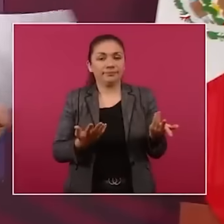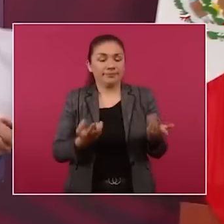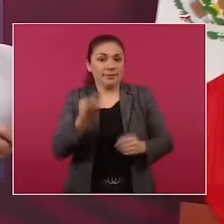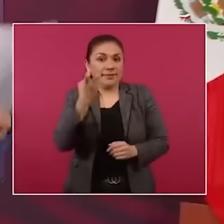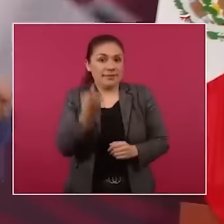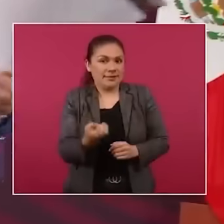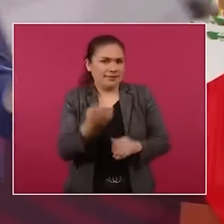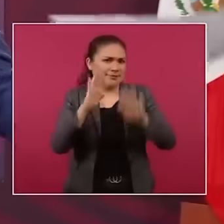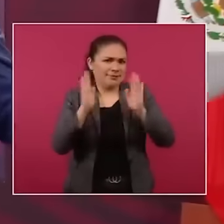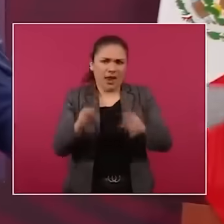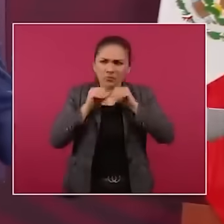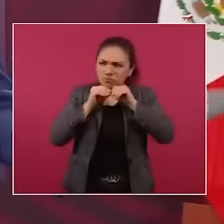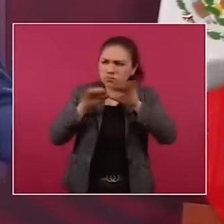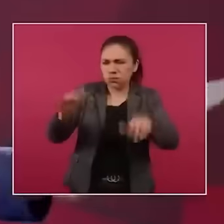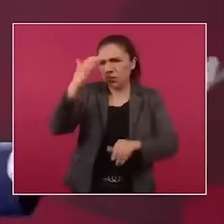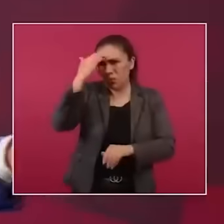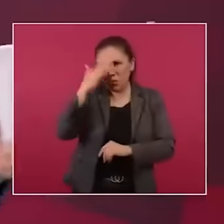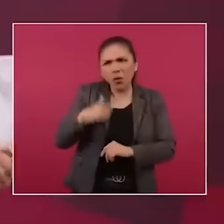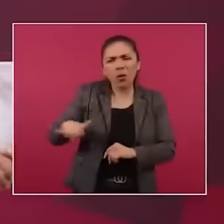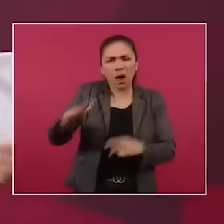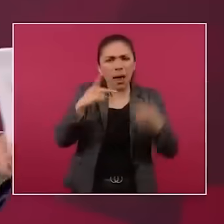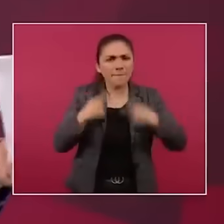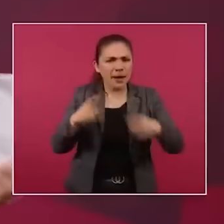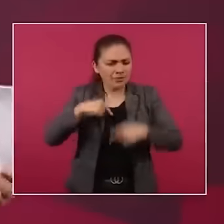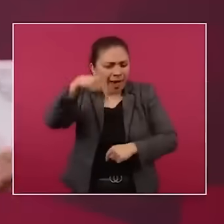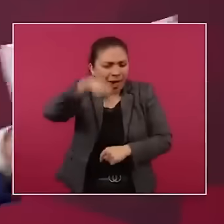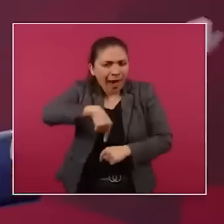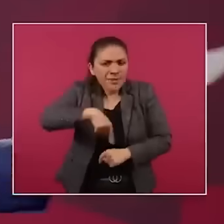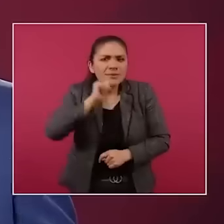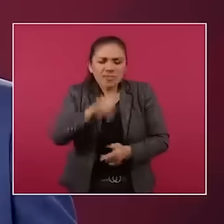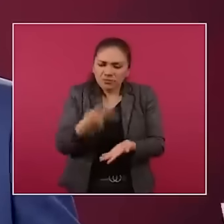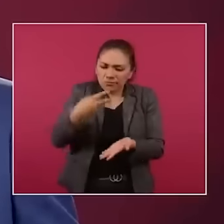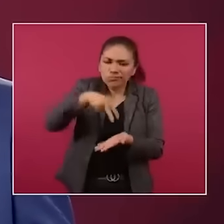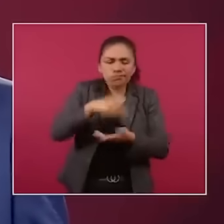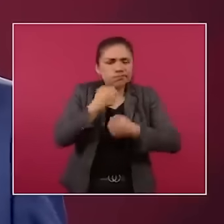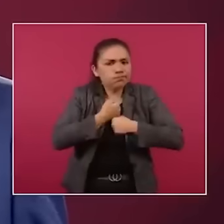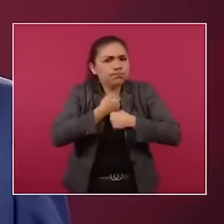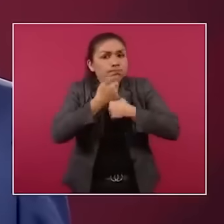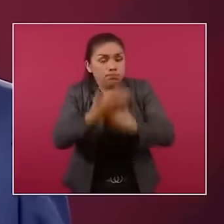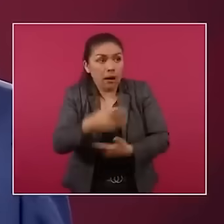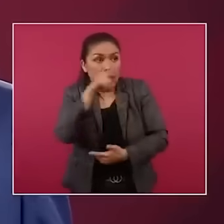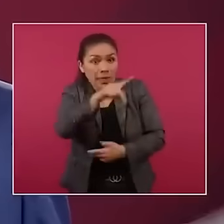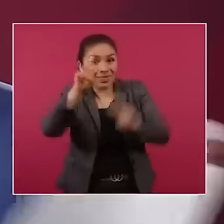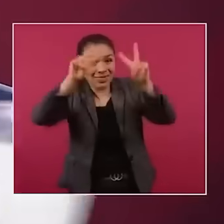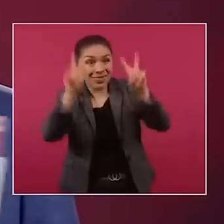pues pública, porque aquí se expresó, y cuando se trata de un juicio,